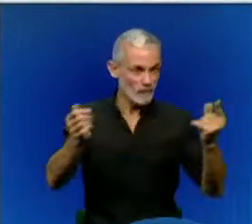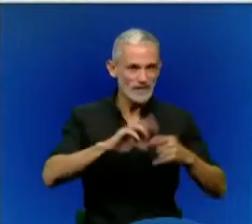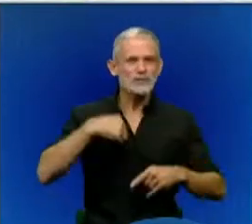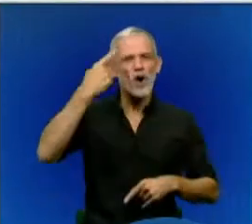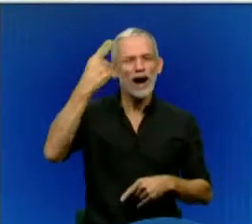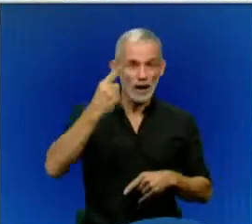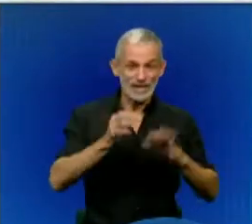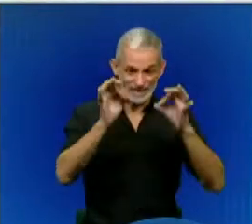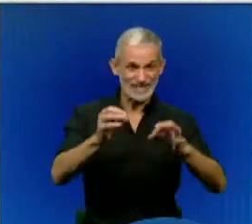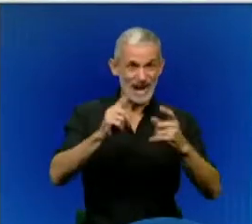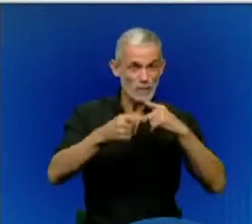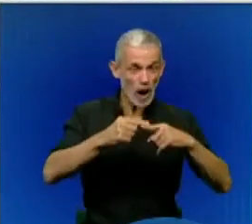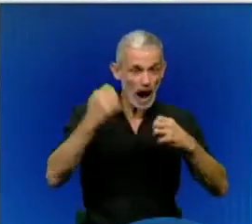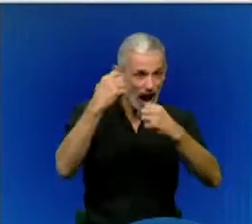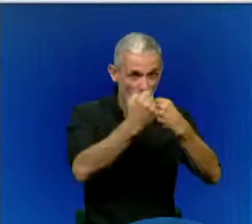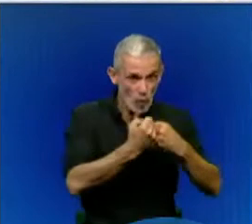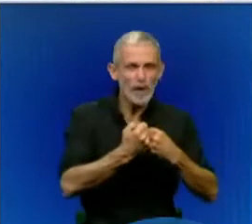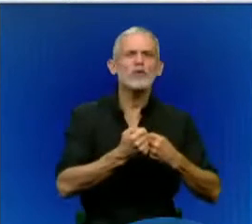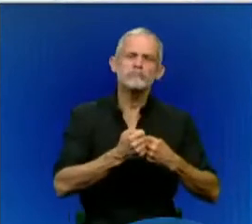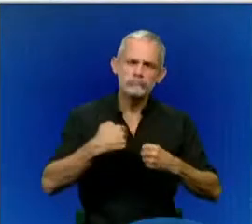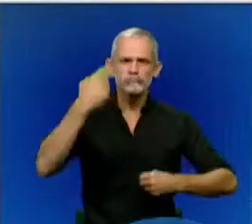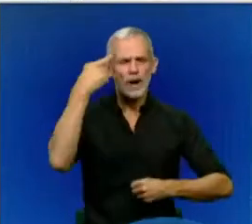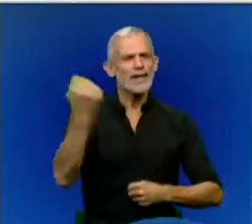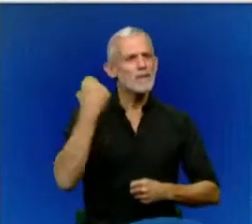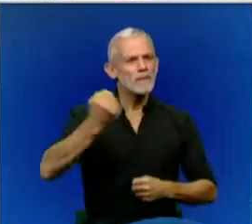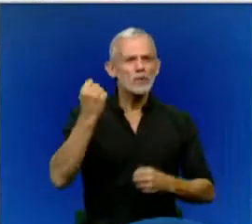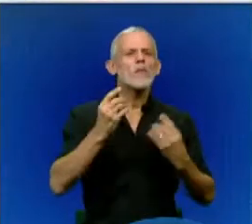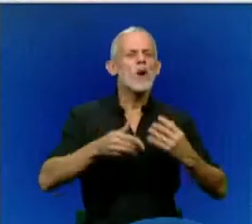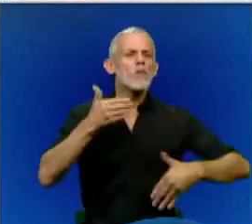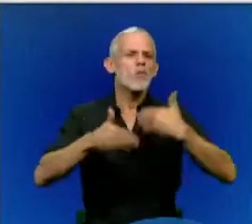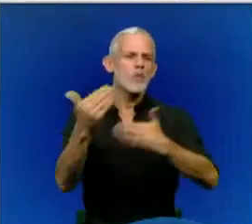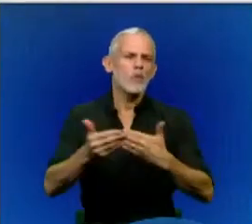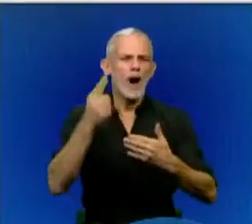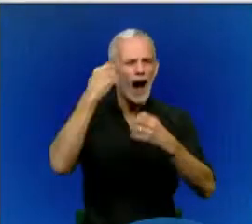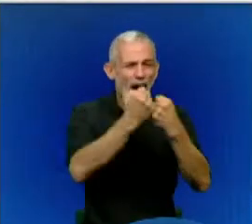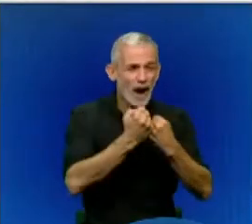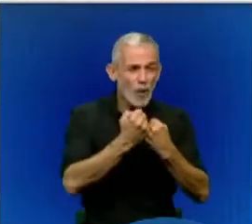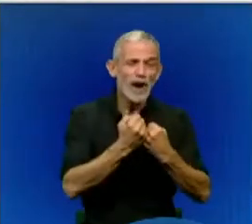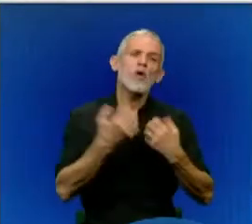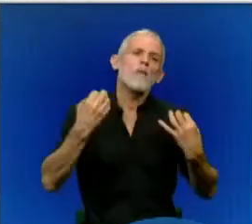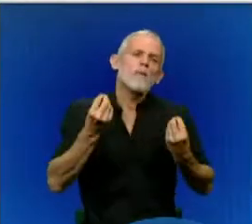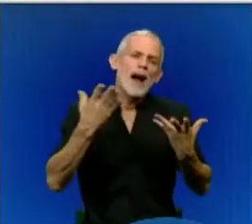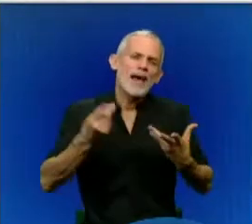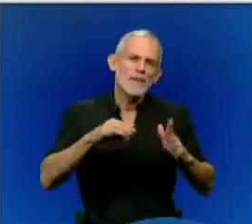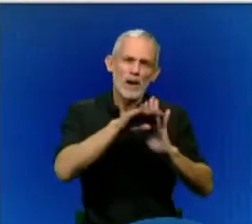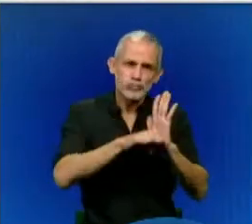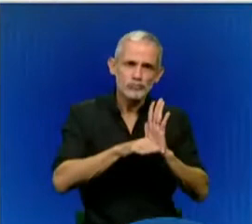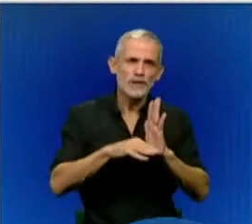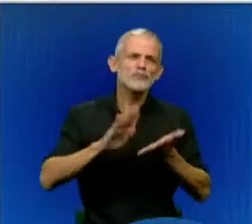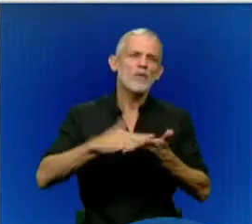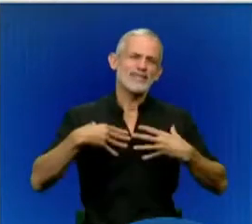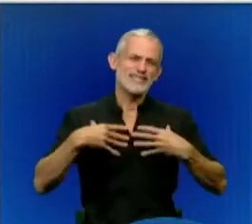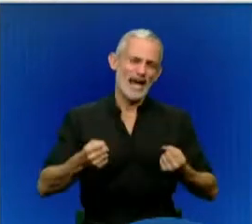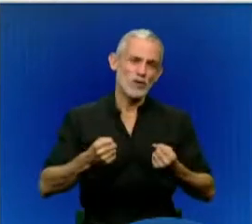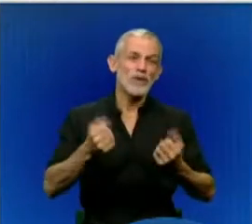así como llegamos a este consenso, me parecería muy importante que podamos avanzar también en los consensos que hacen a la normativa sanitaria y